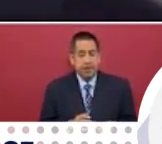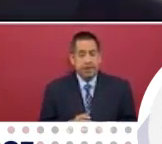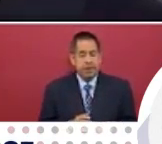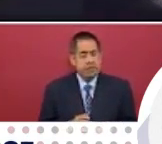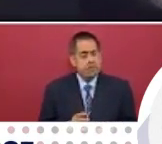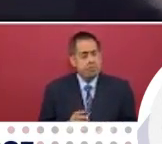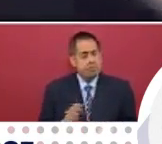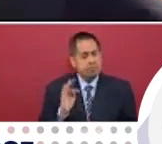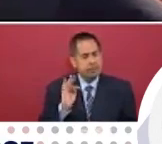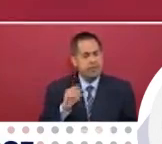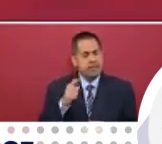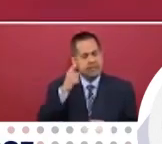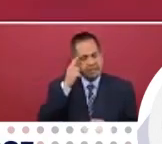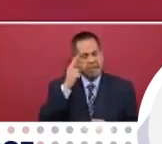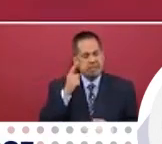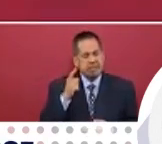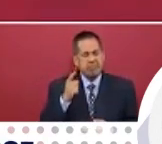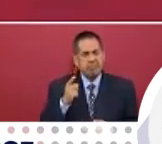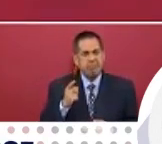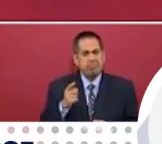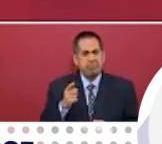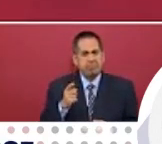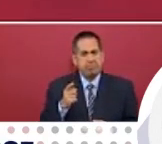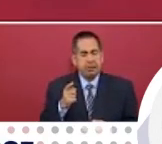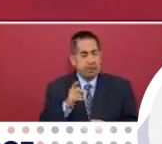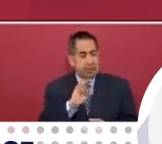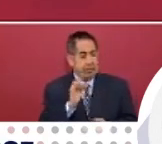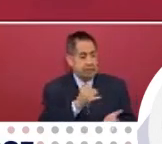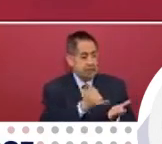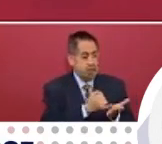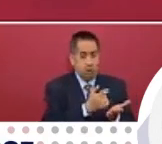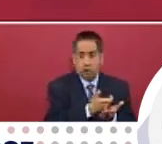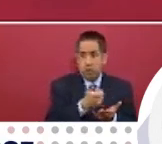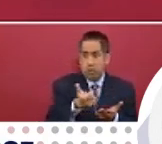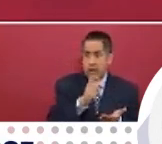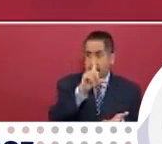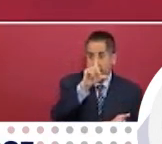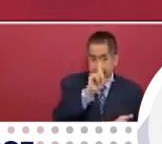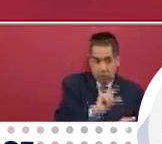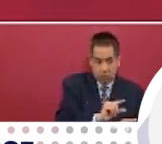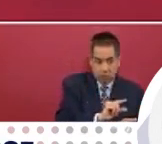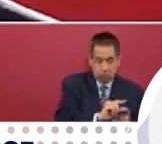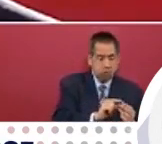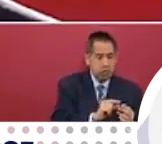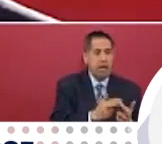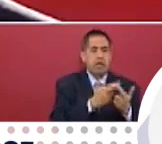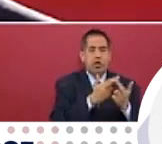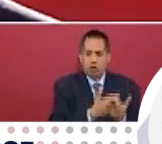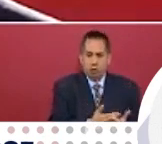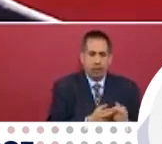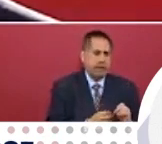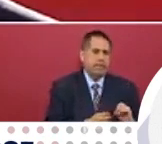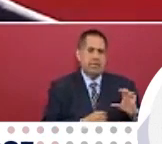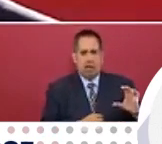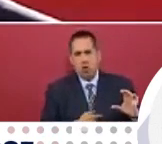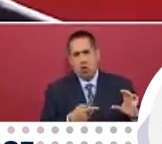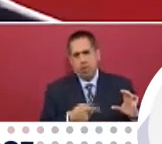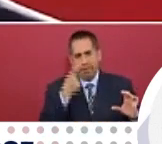pues son distintos números, son observaciones generales, pero son más o menos